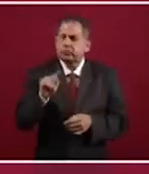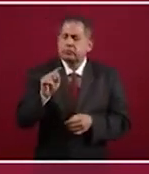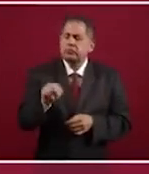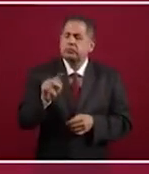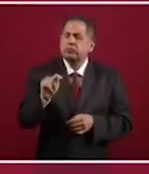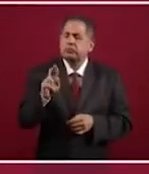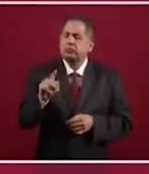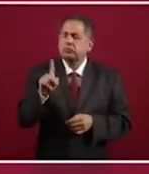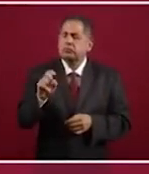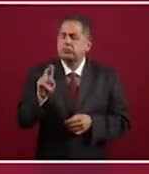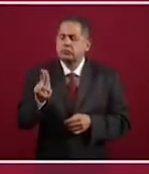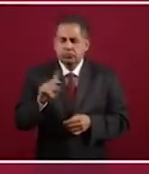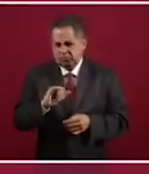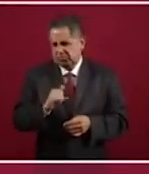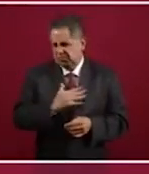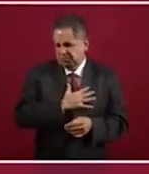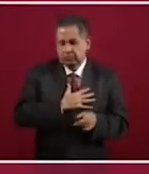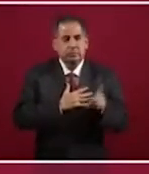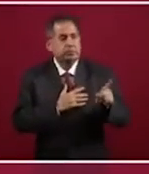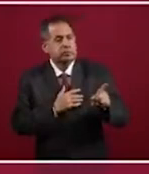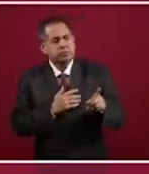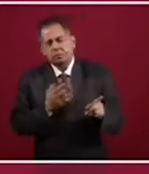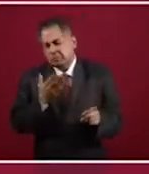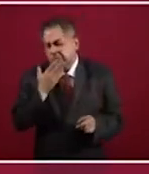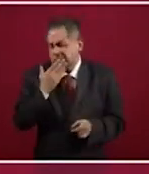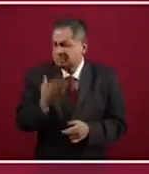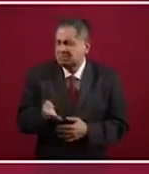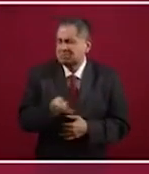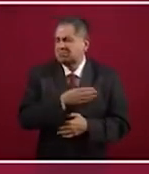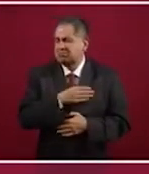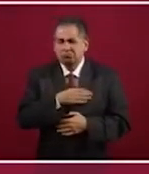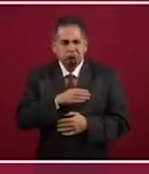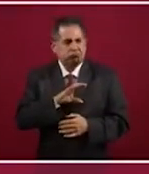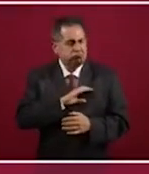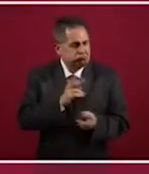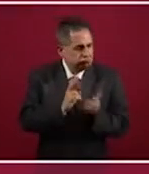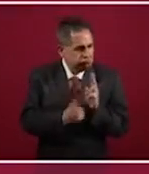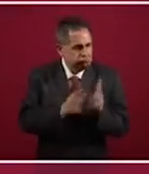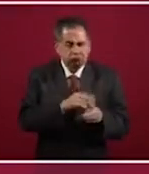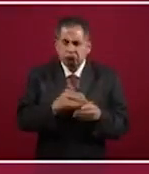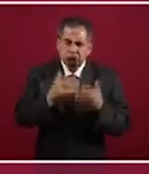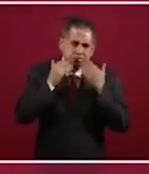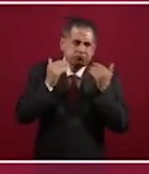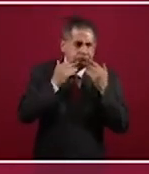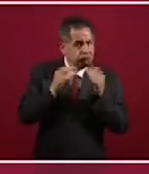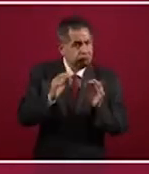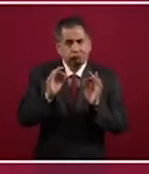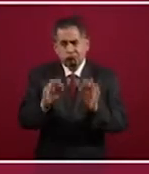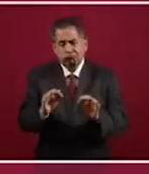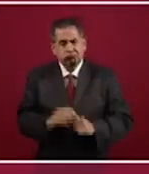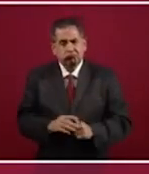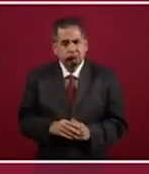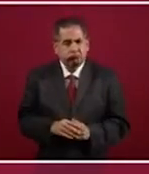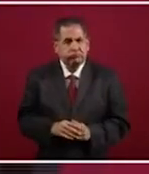fraterno, muy amable y